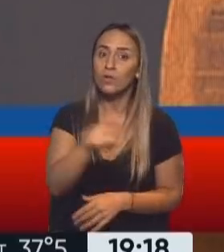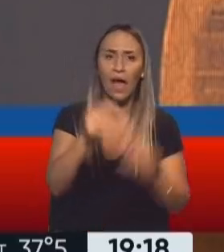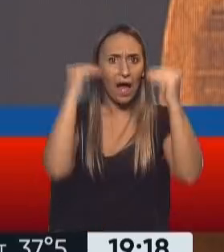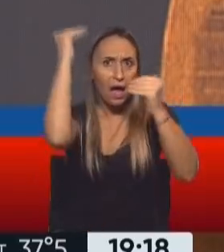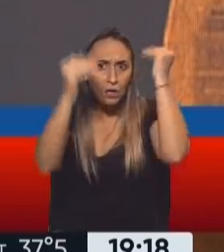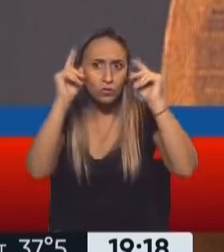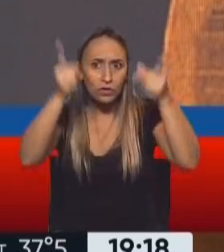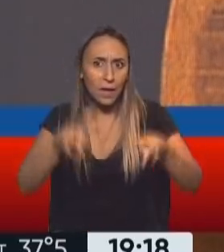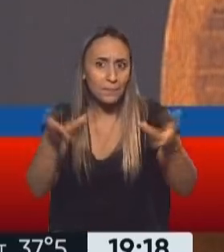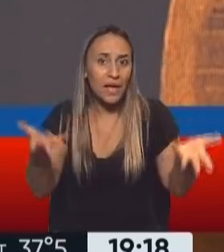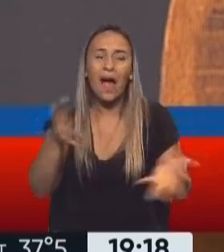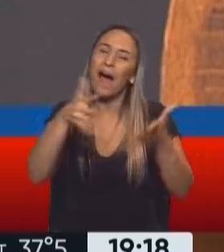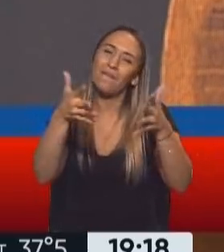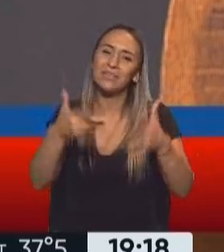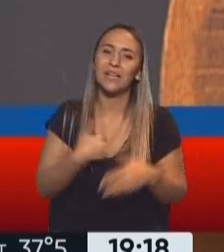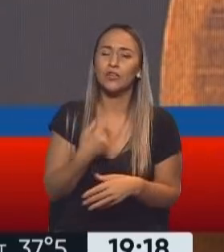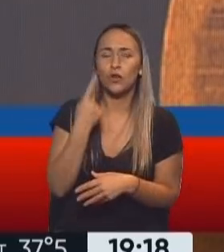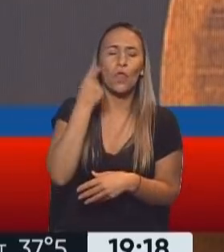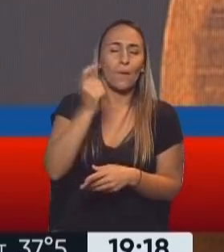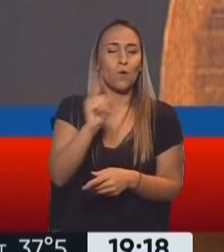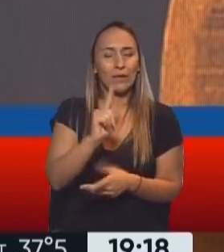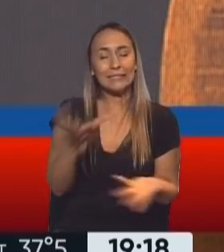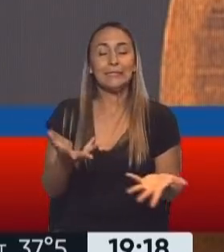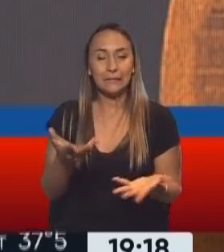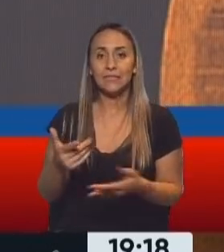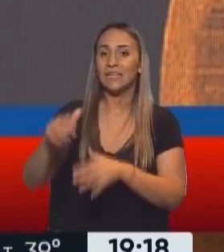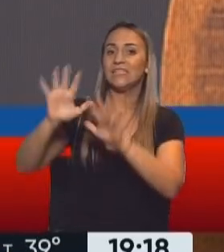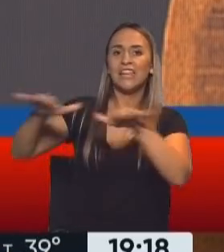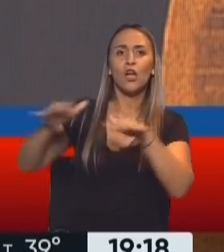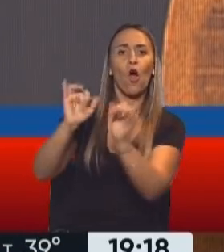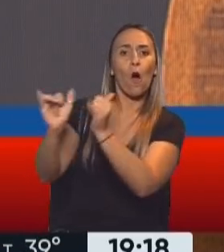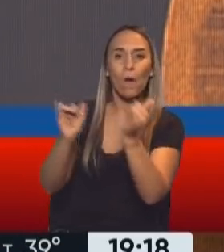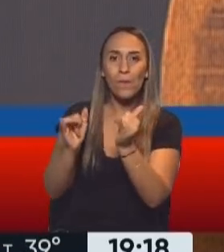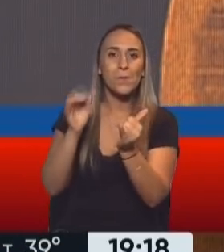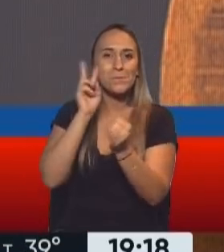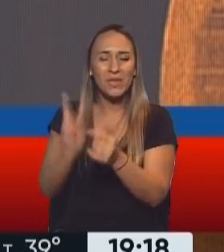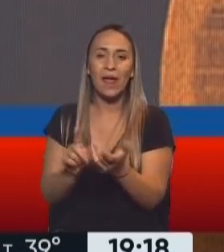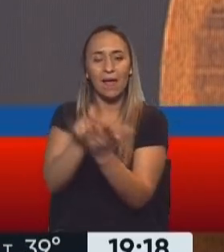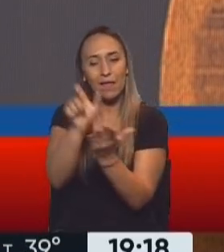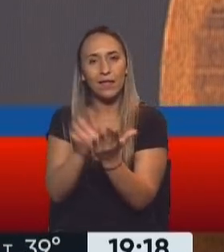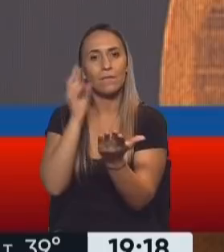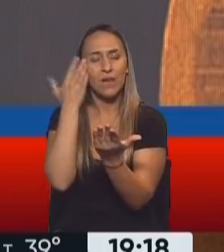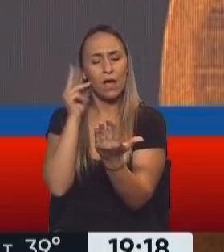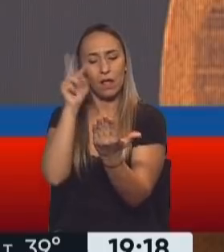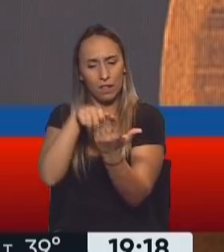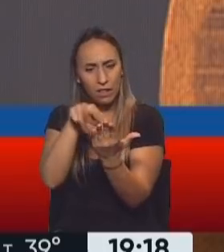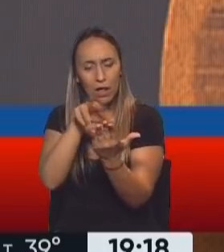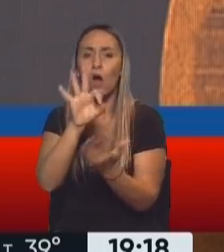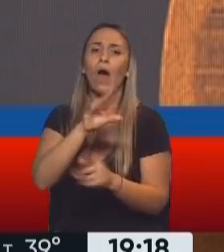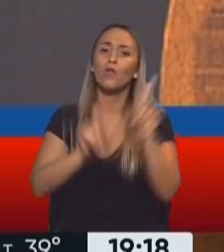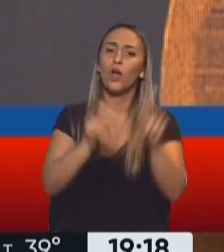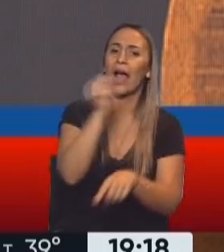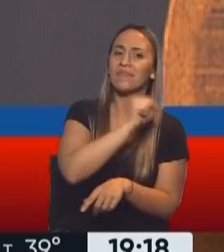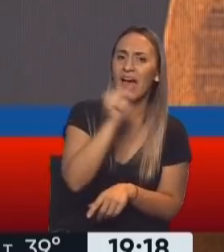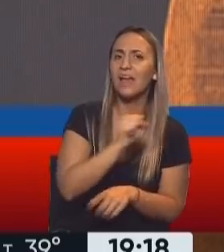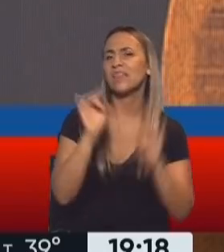adultos a veces no orbitamos o no registramos, que los chicos se guían mucho por lo que ven en redes sociales. Entonces, cuando se viralizan testimonios de cantantes, de